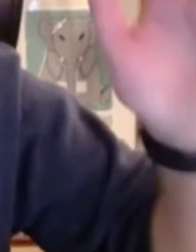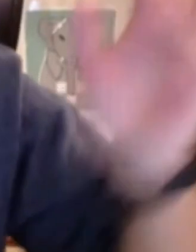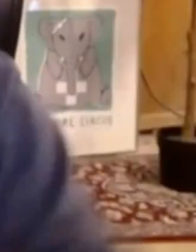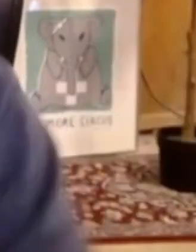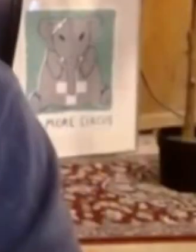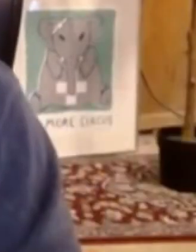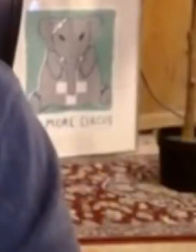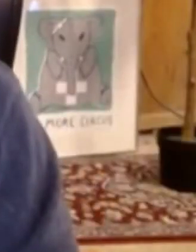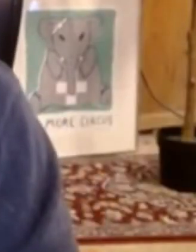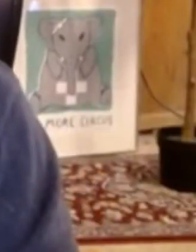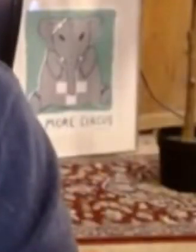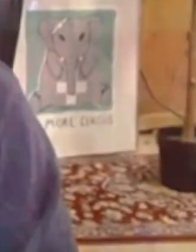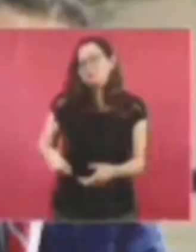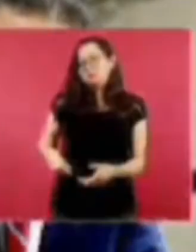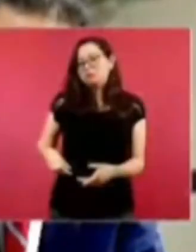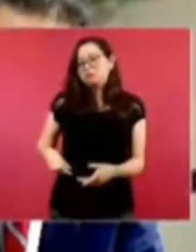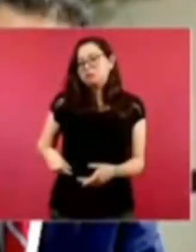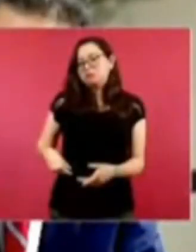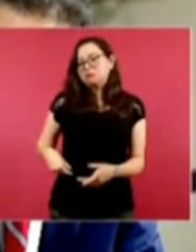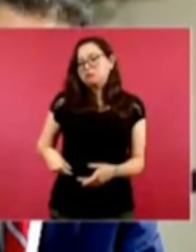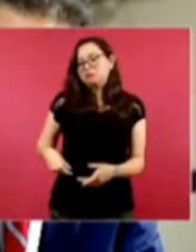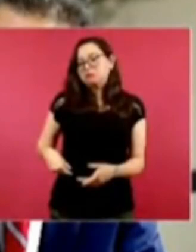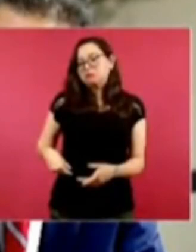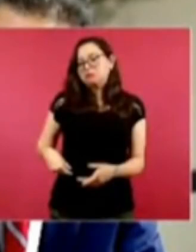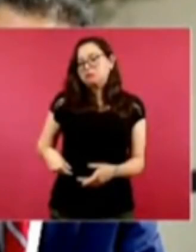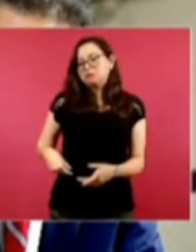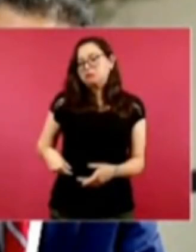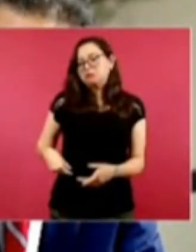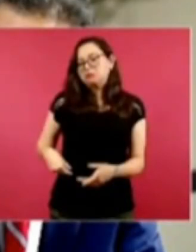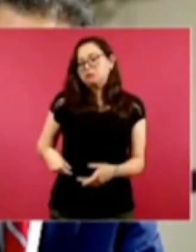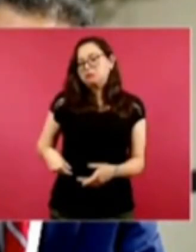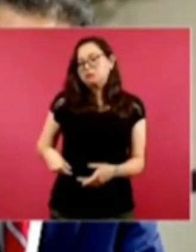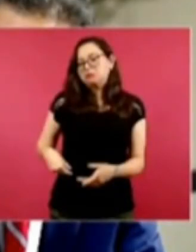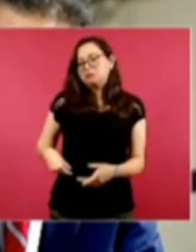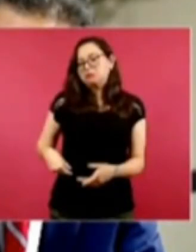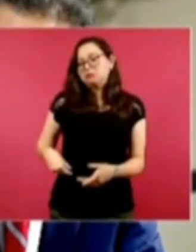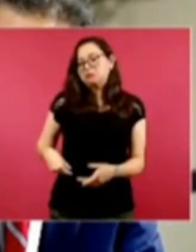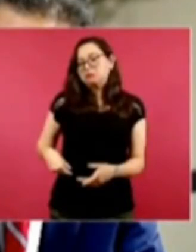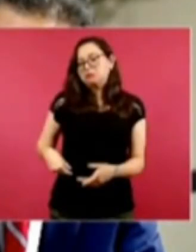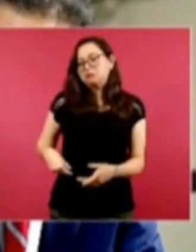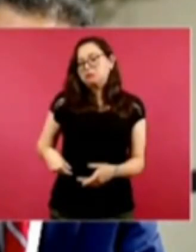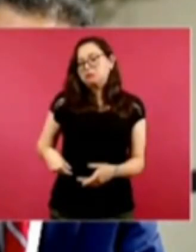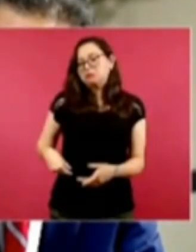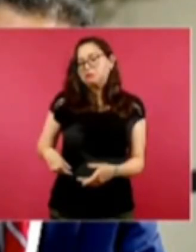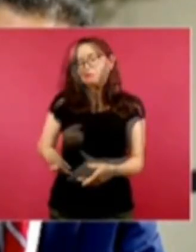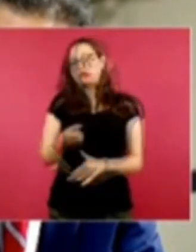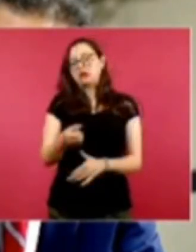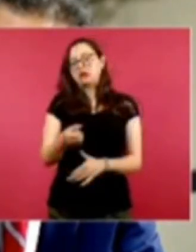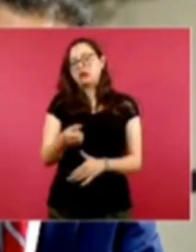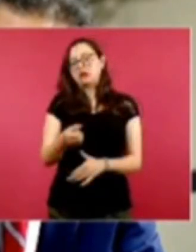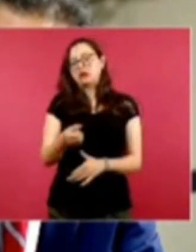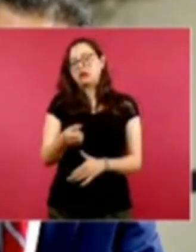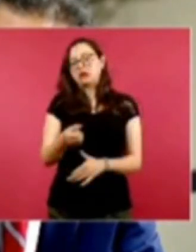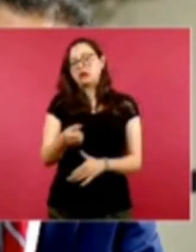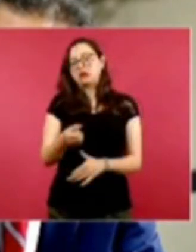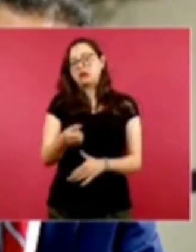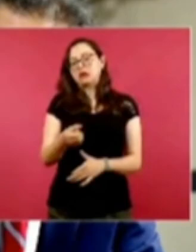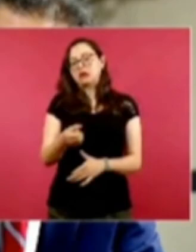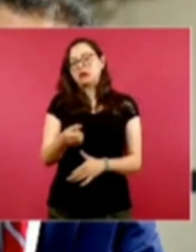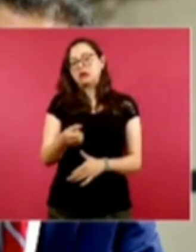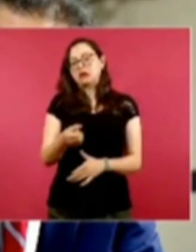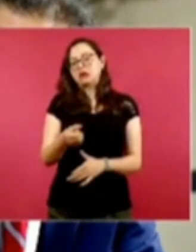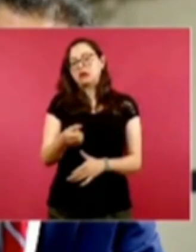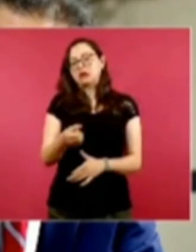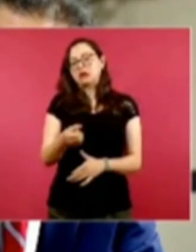pues vamos, ¿no?, su forma de desenvolverse en, si se le puede llamar, el periodismo, deja mucho que